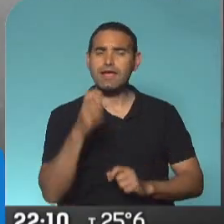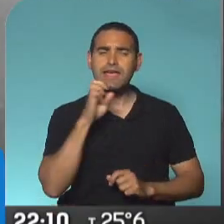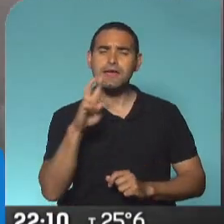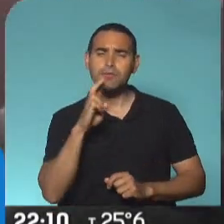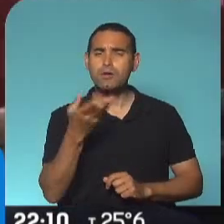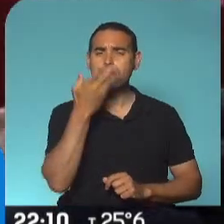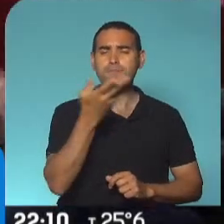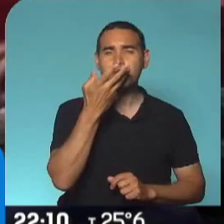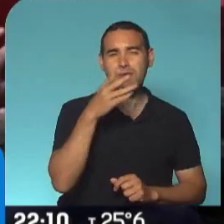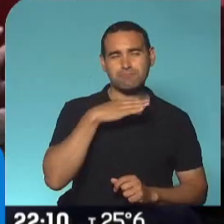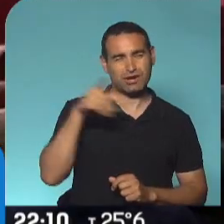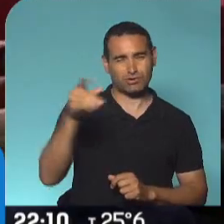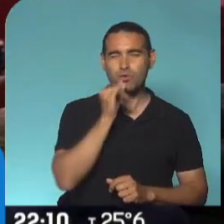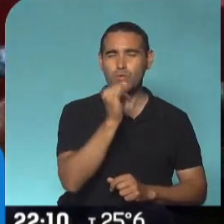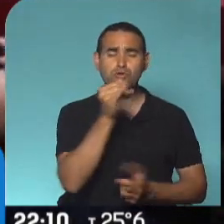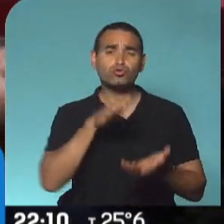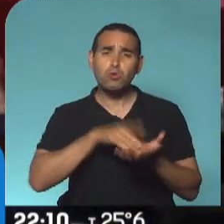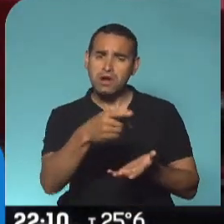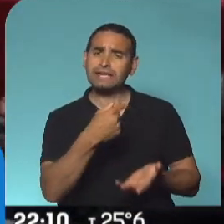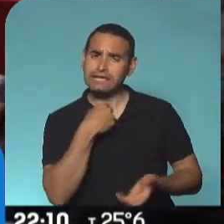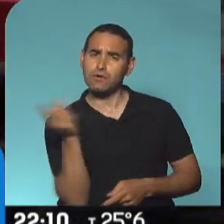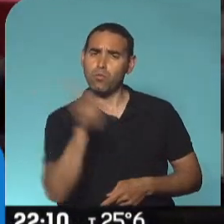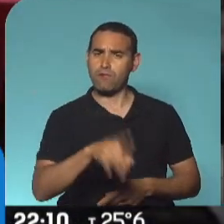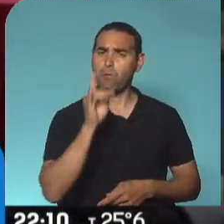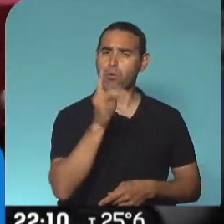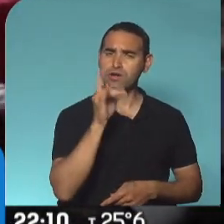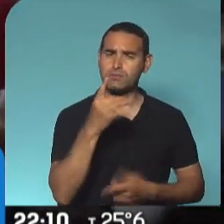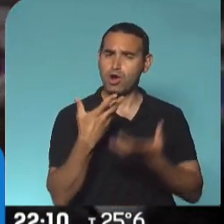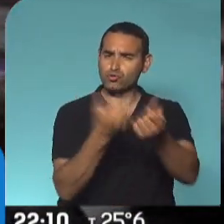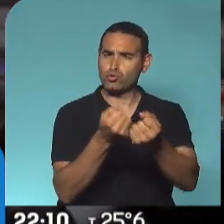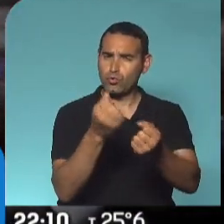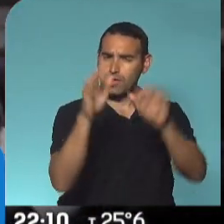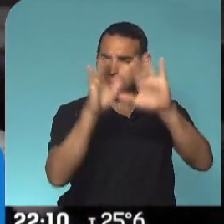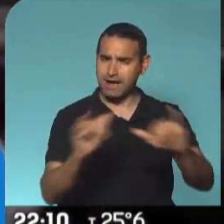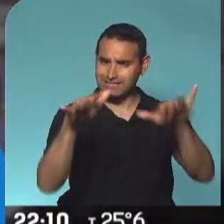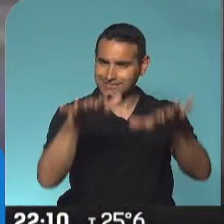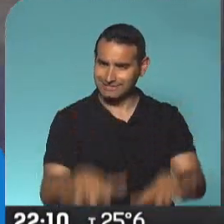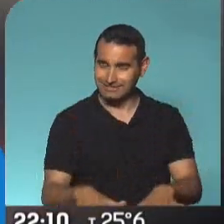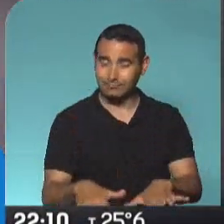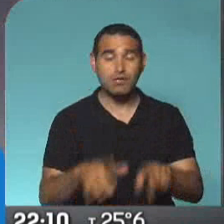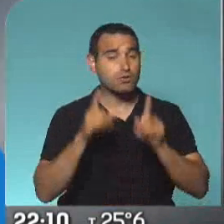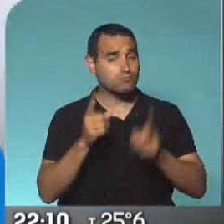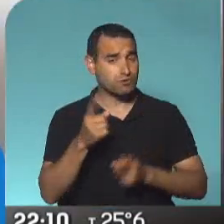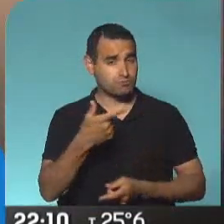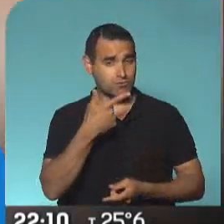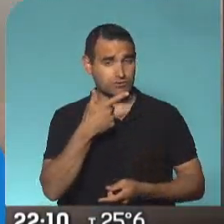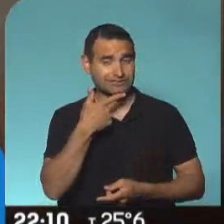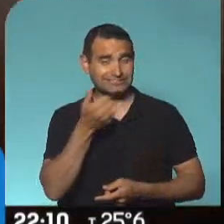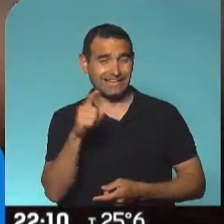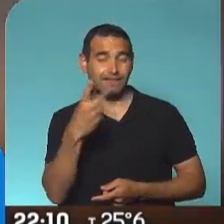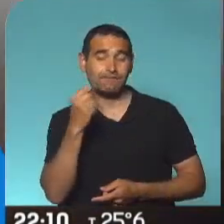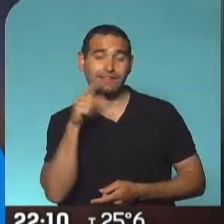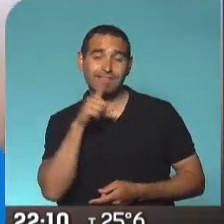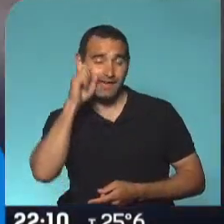Morales desde México sobre su disposición a volver a Bolivia para pacificar el país. También mediante el intento de la senadora Salvatierra de ingresar